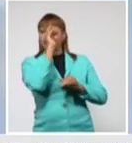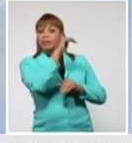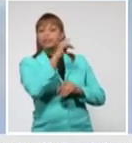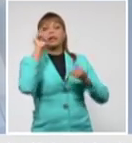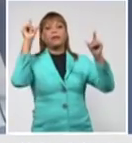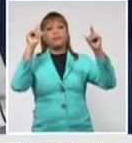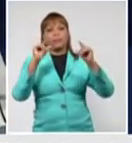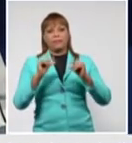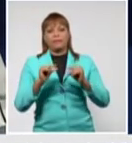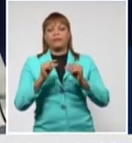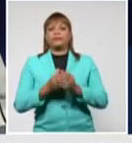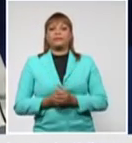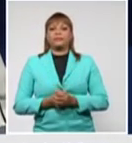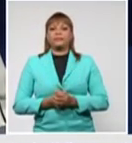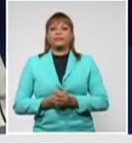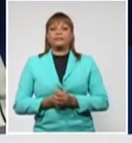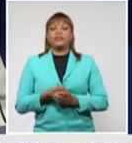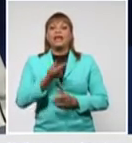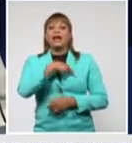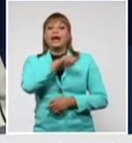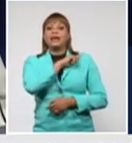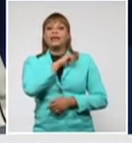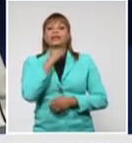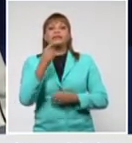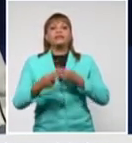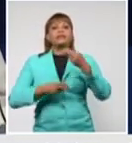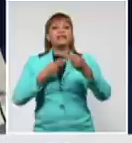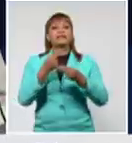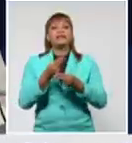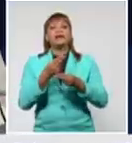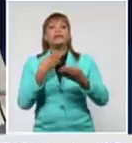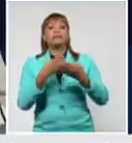ocasión. Ayer se procesaron